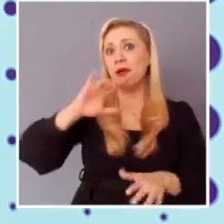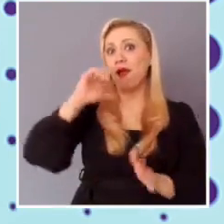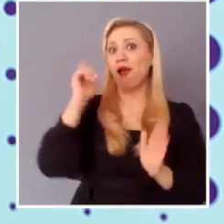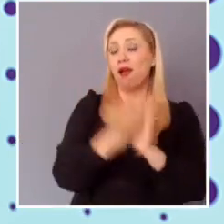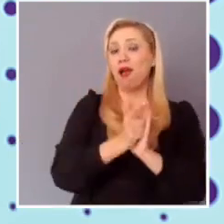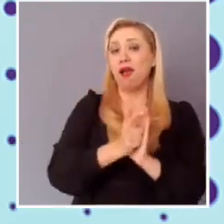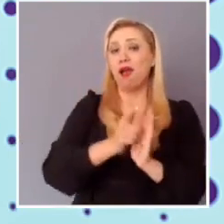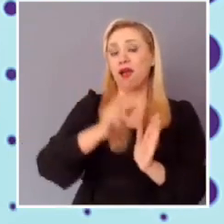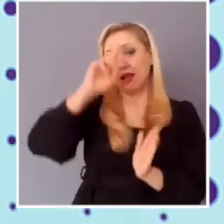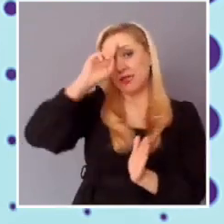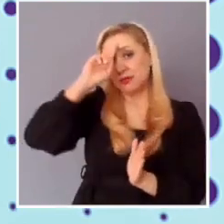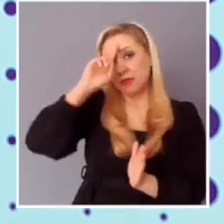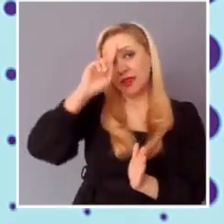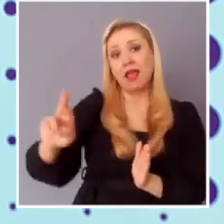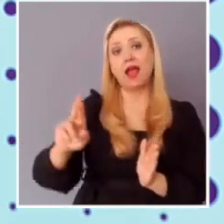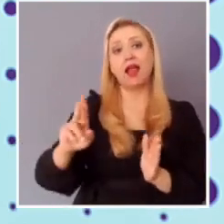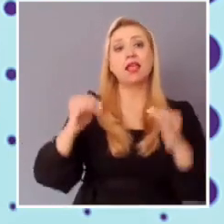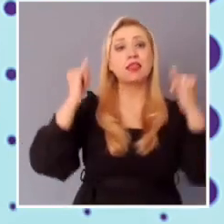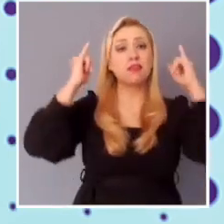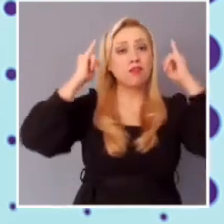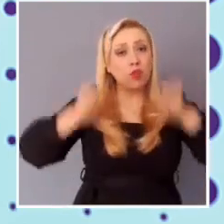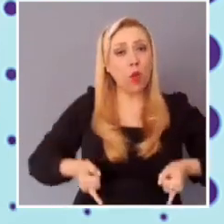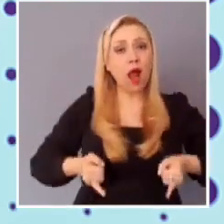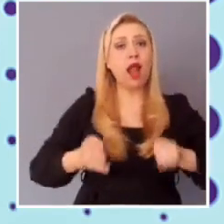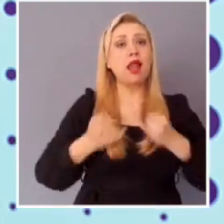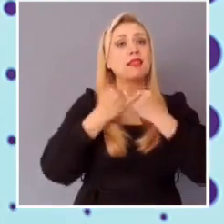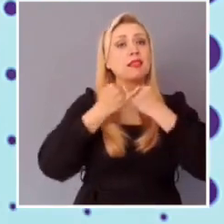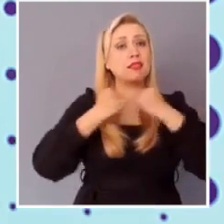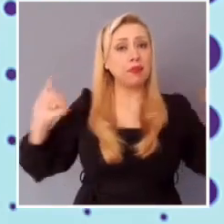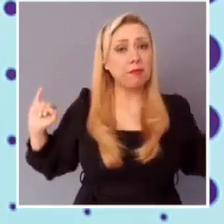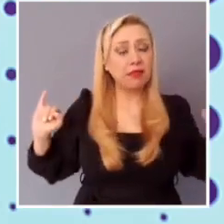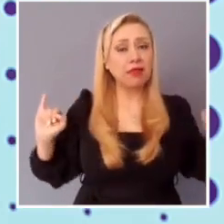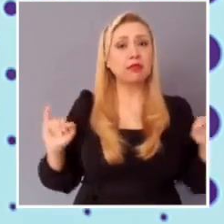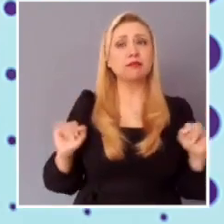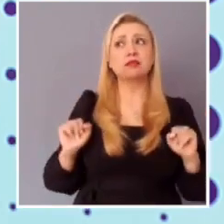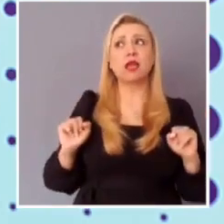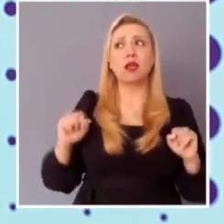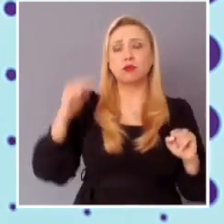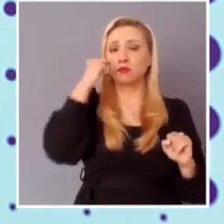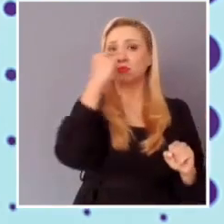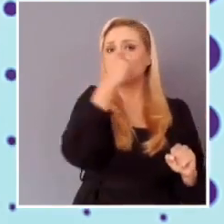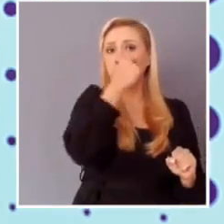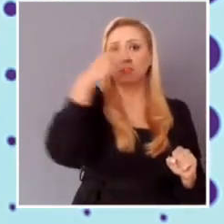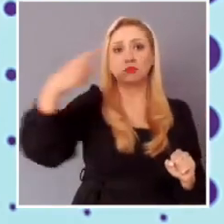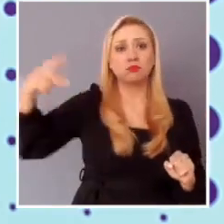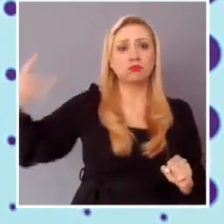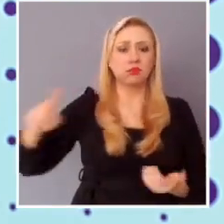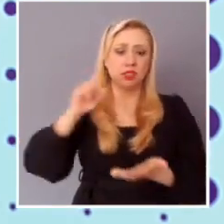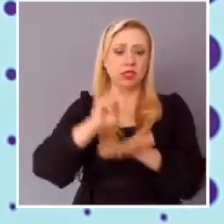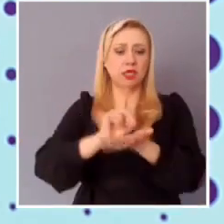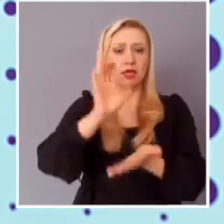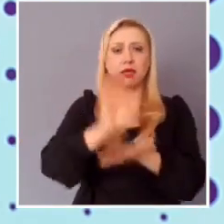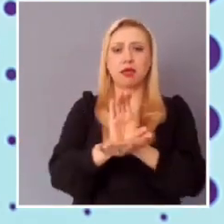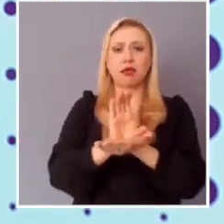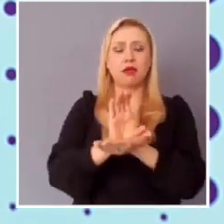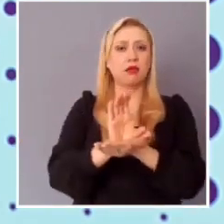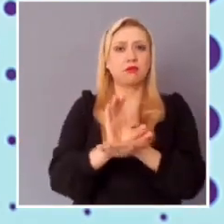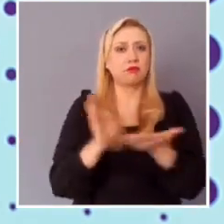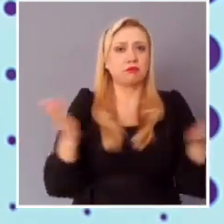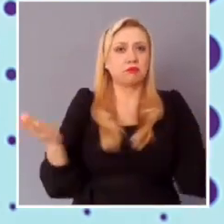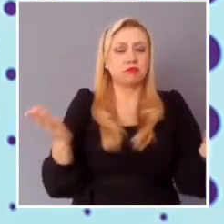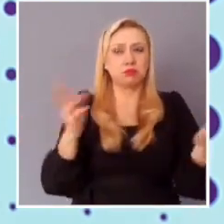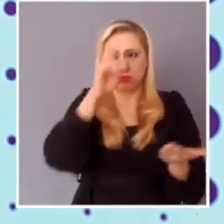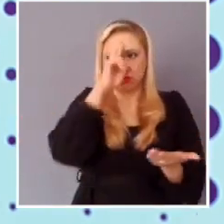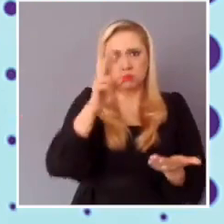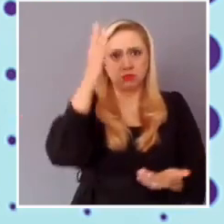la autonomía individual de las personas, su consentimiento, incluso de los niños de acuerdo con su capacidad, ¿no? Sí. Víctor, tienes también